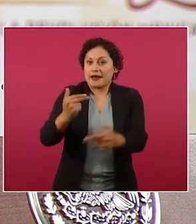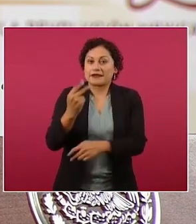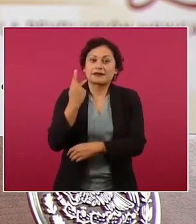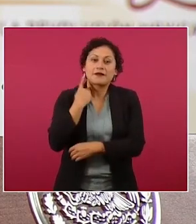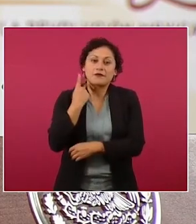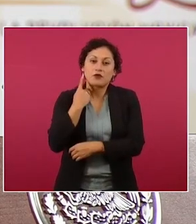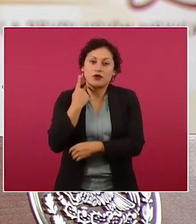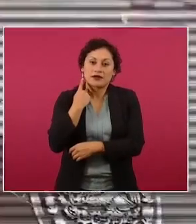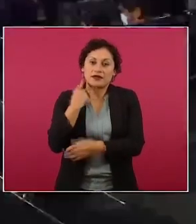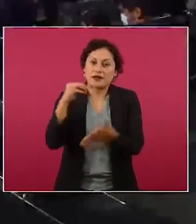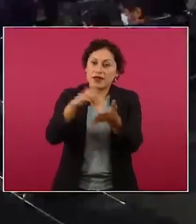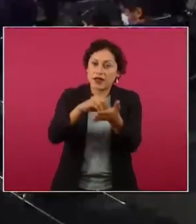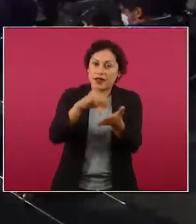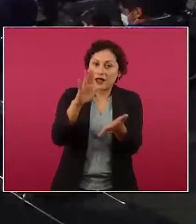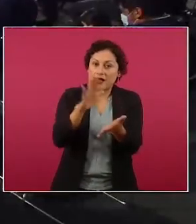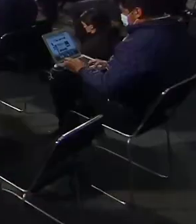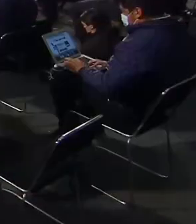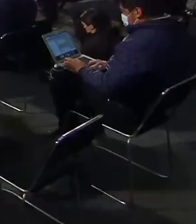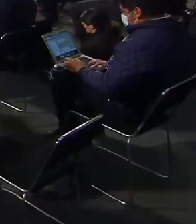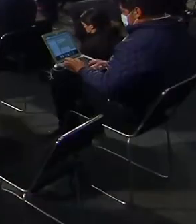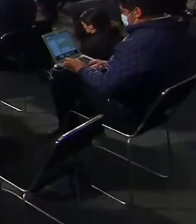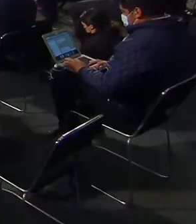establecido